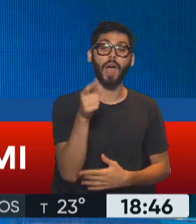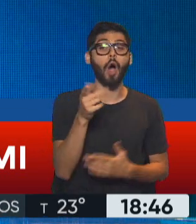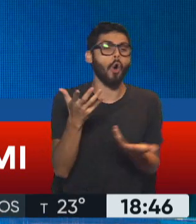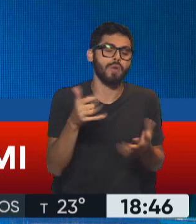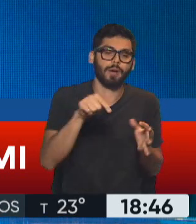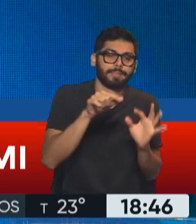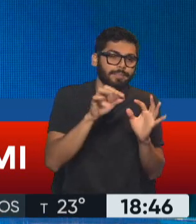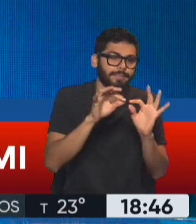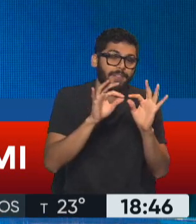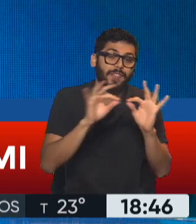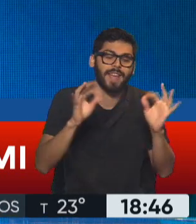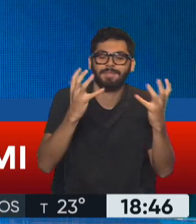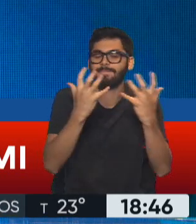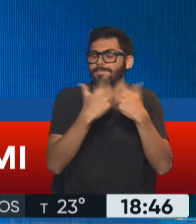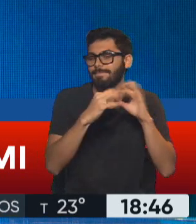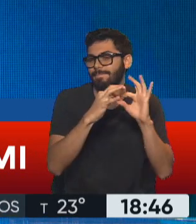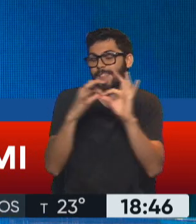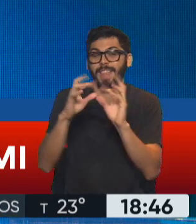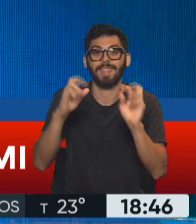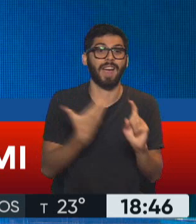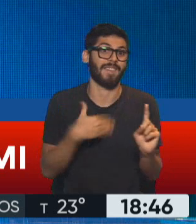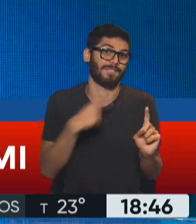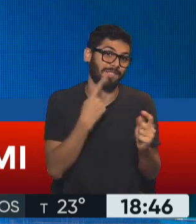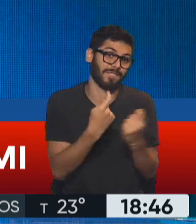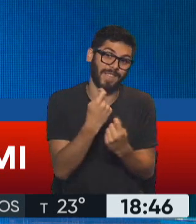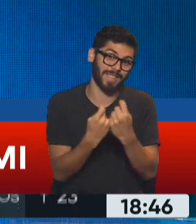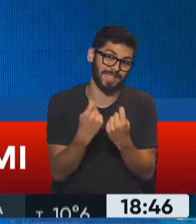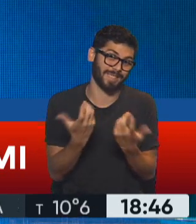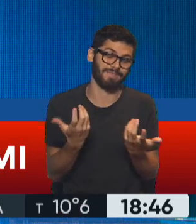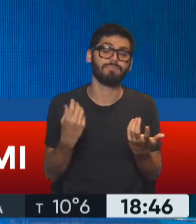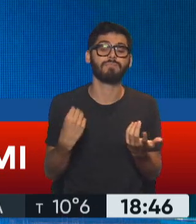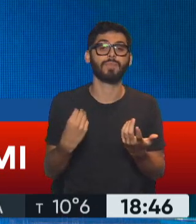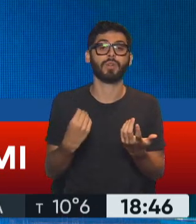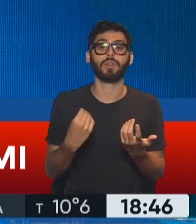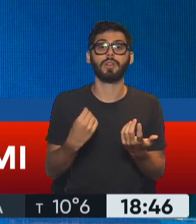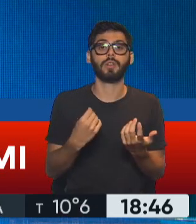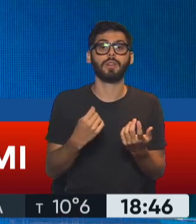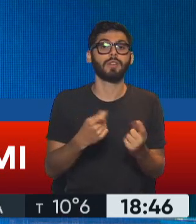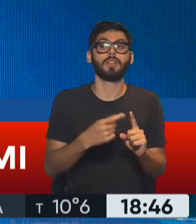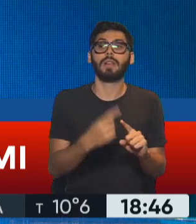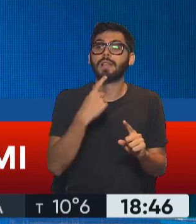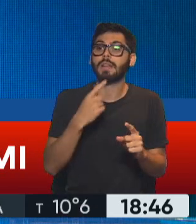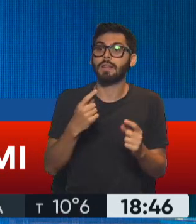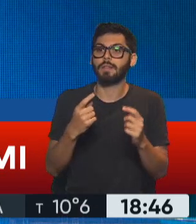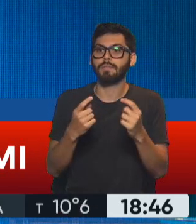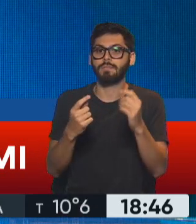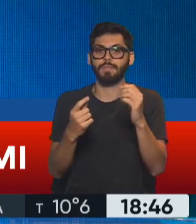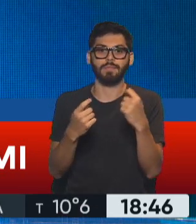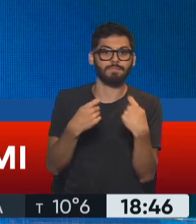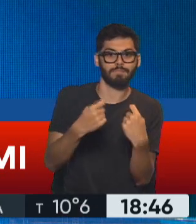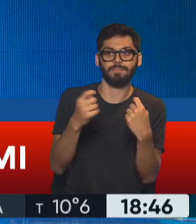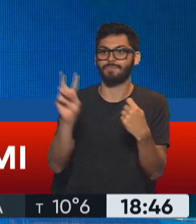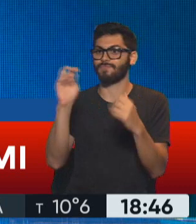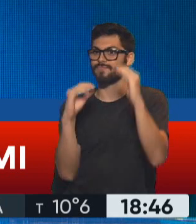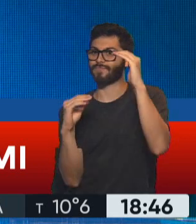las negociaciones con el FMI, justamente cuando se está discutiendo cómo va a ser ese famoso sendero fiscal para que la Argentina llegue al déficit cero